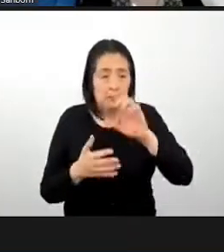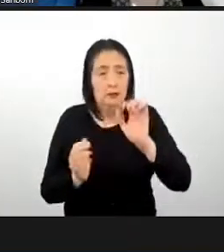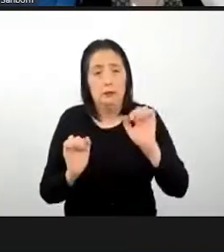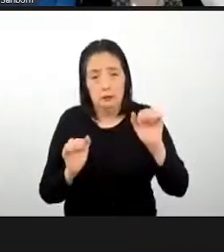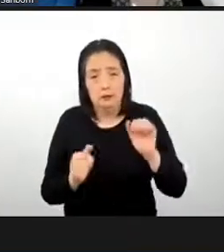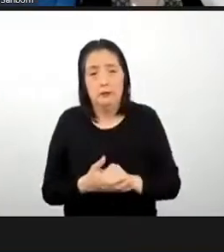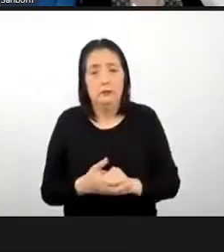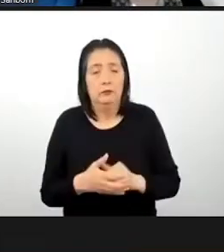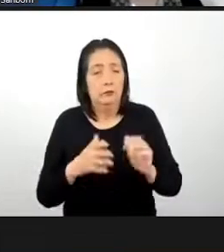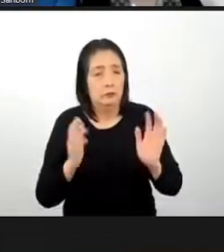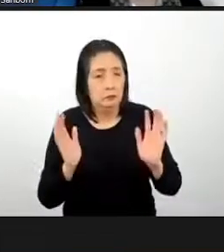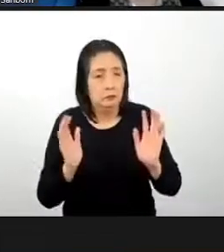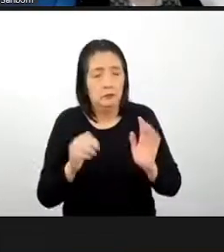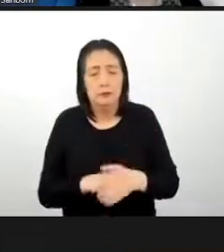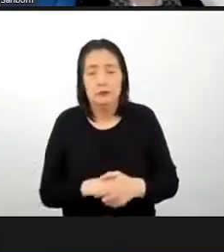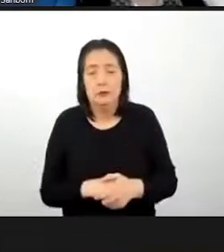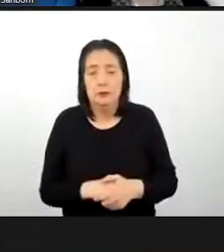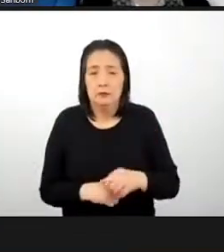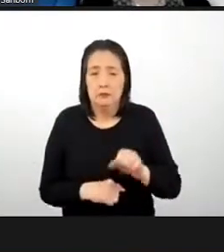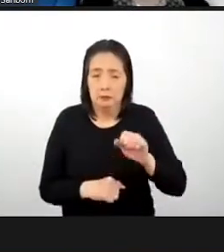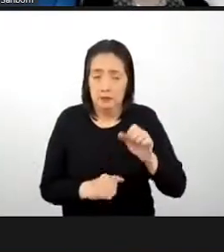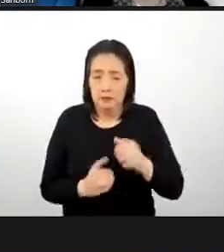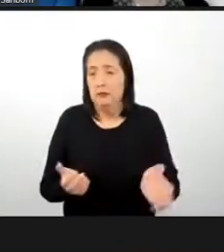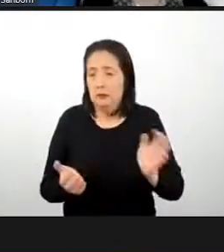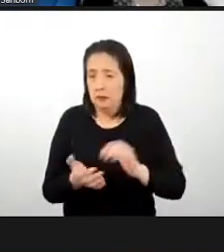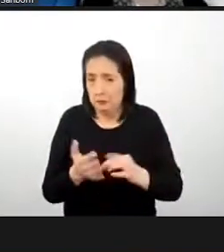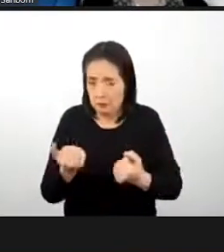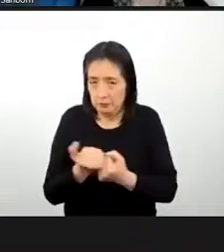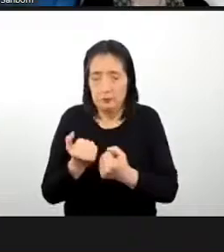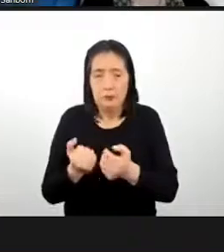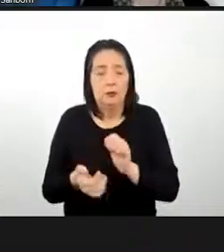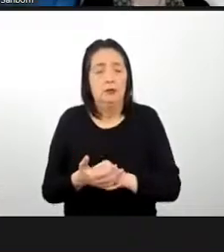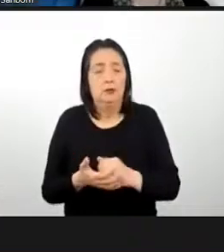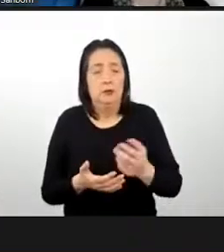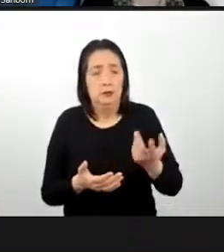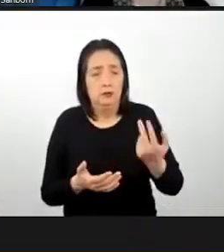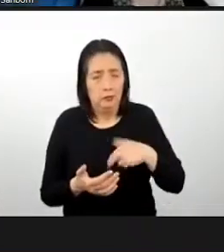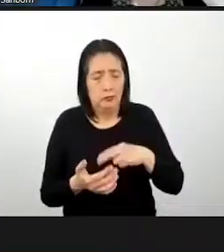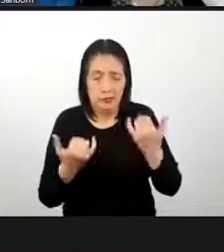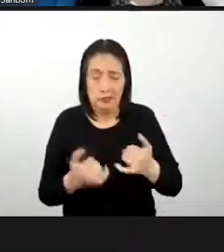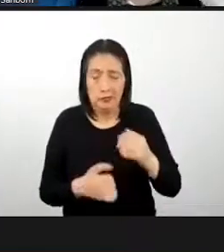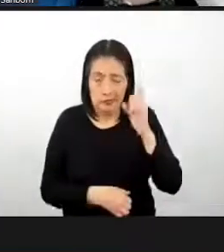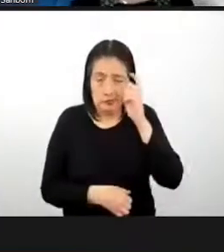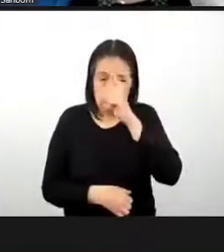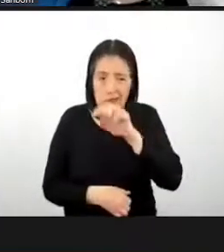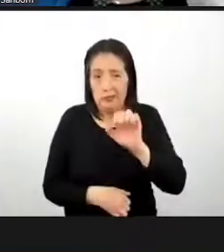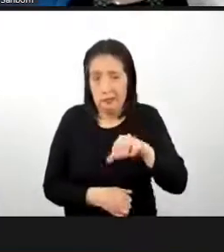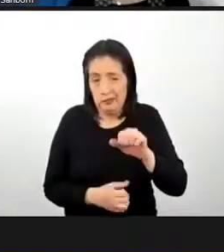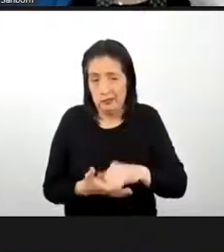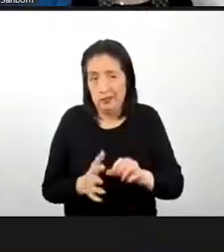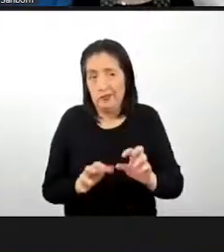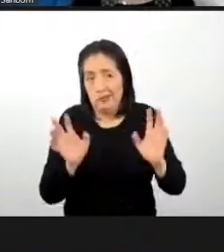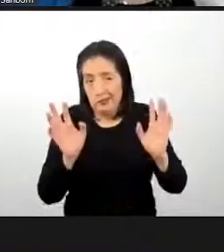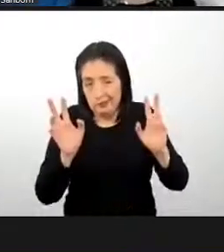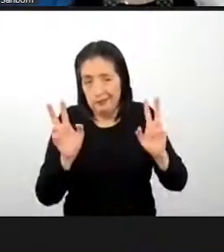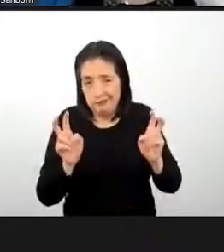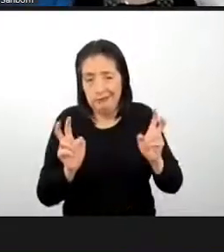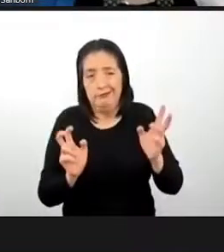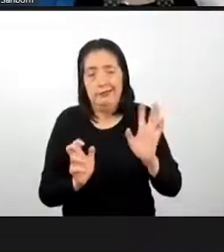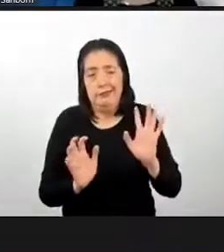luego, y hay que reforzarlos. Estamos en una crisis, también hay que decirlo, entre paréntesis.